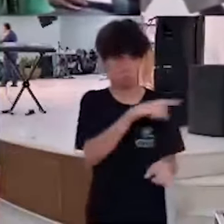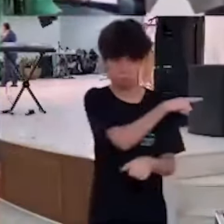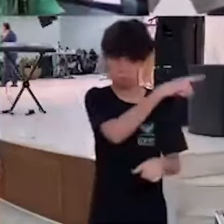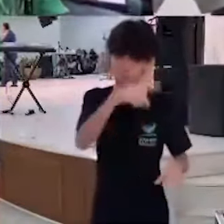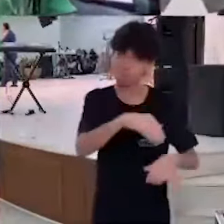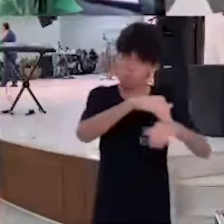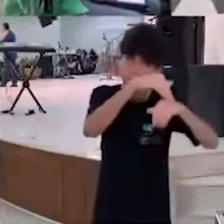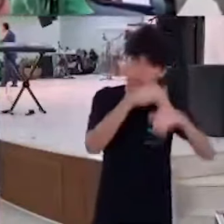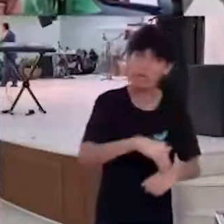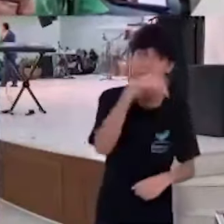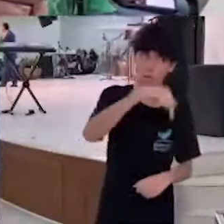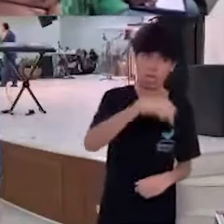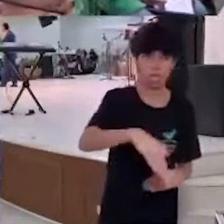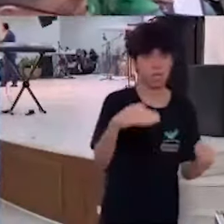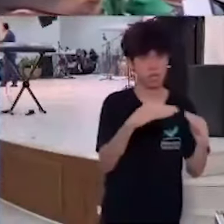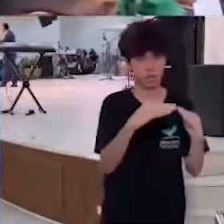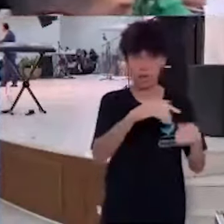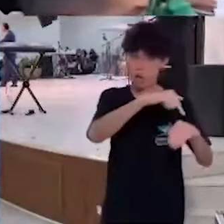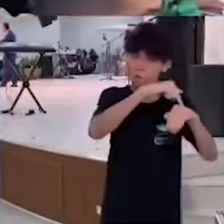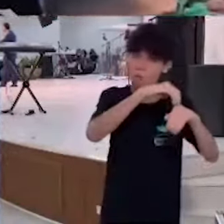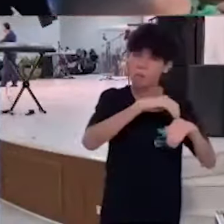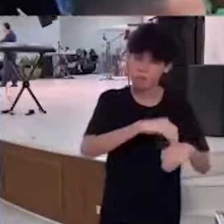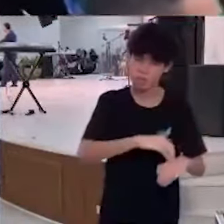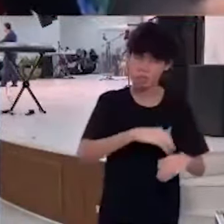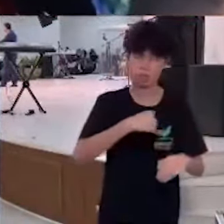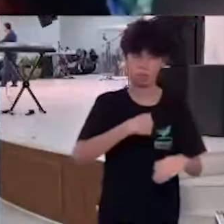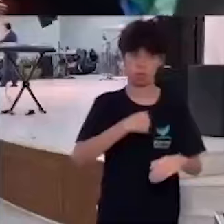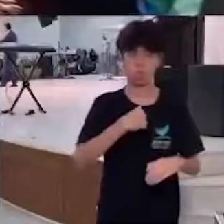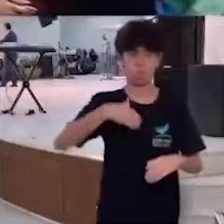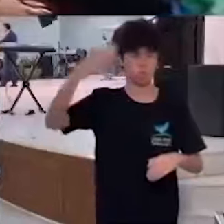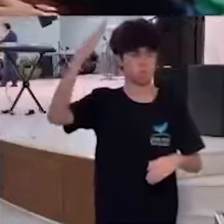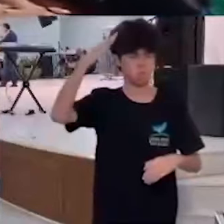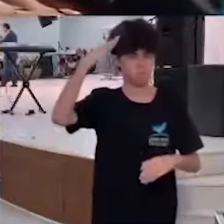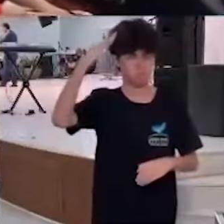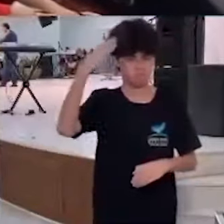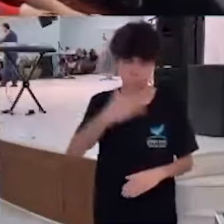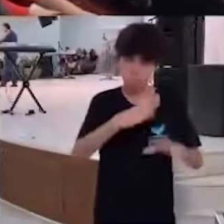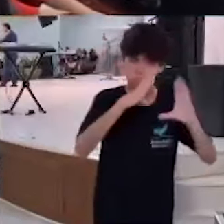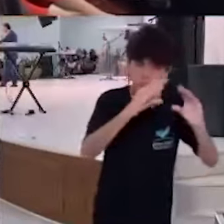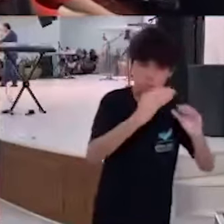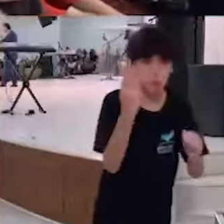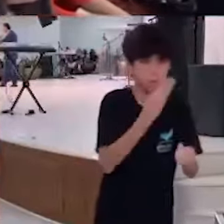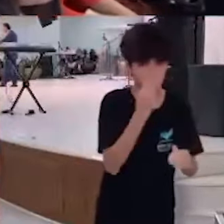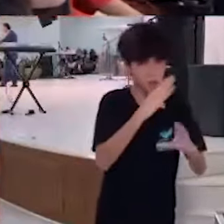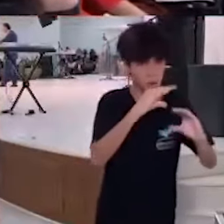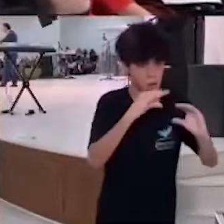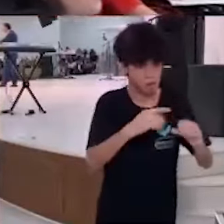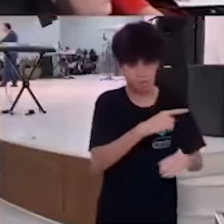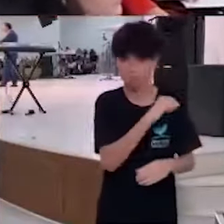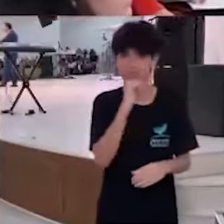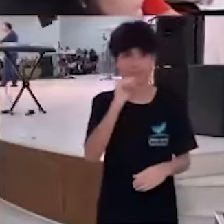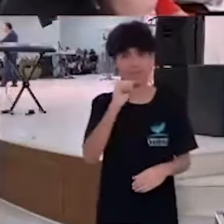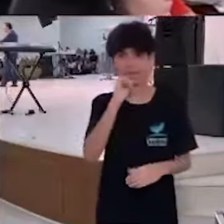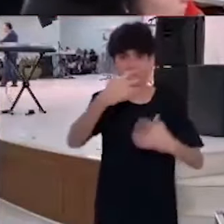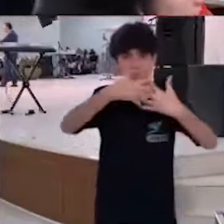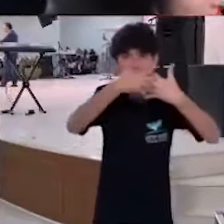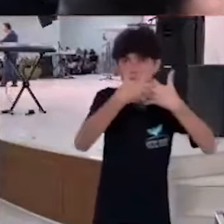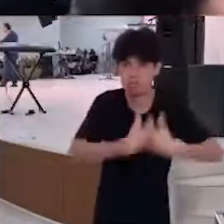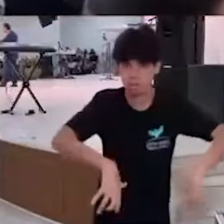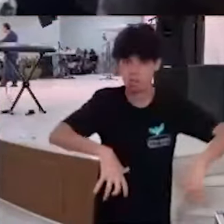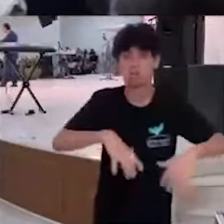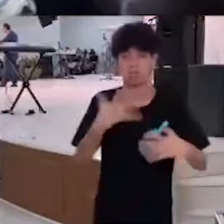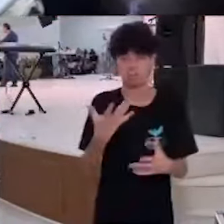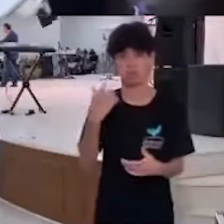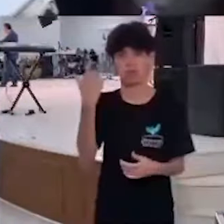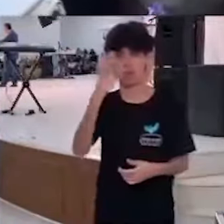a tener una familia disfuncional. También a David le sucedió la rebelión de su hijo Absalón, y esto